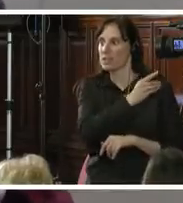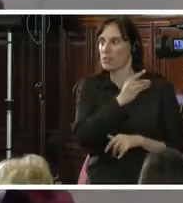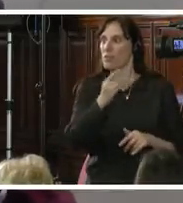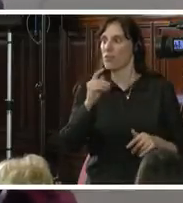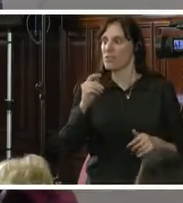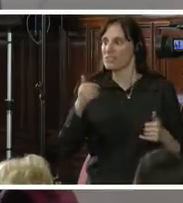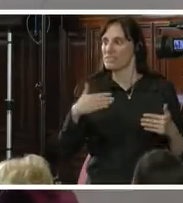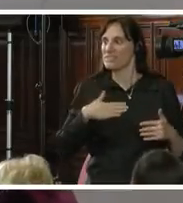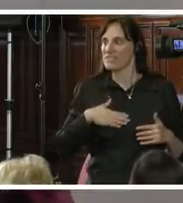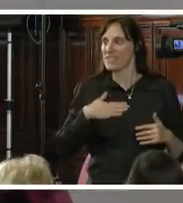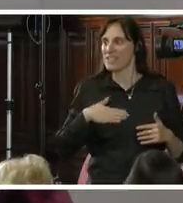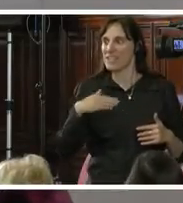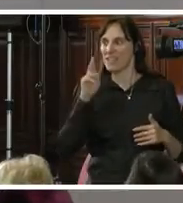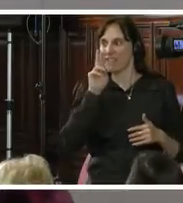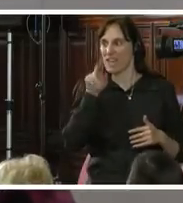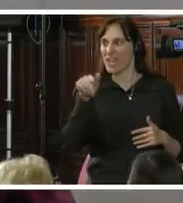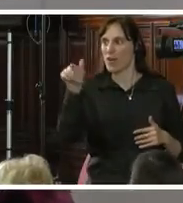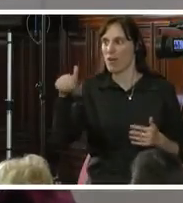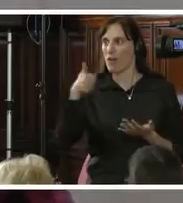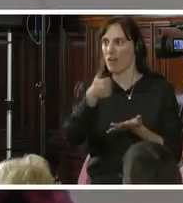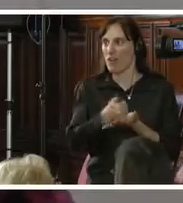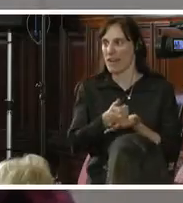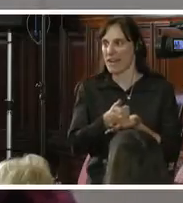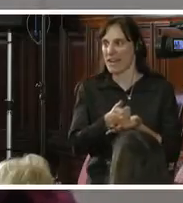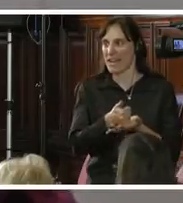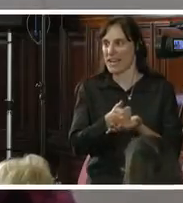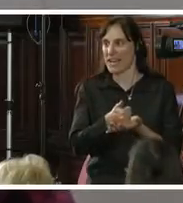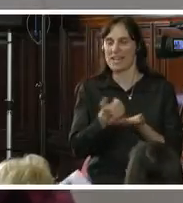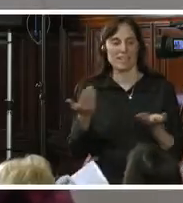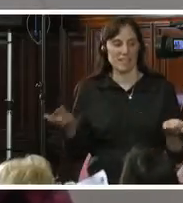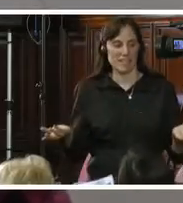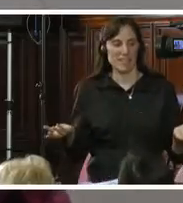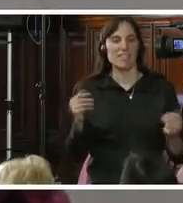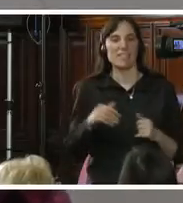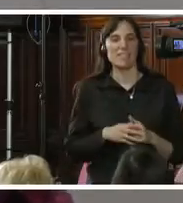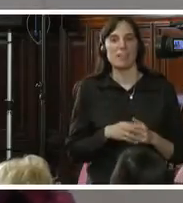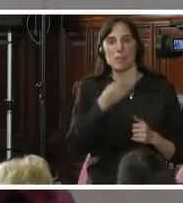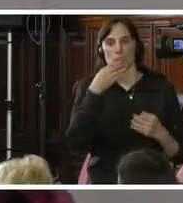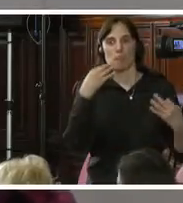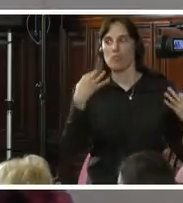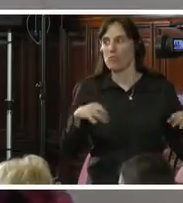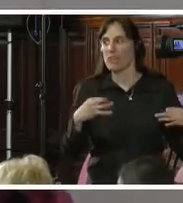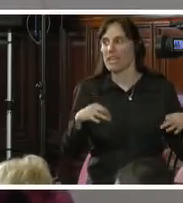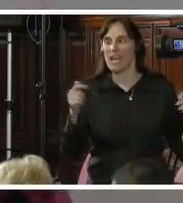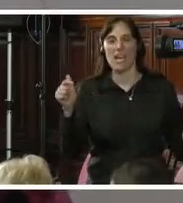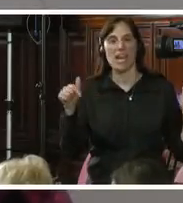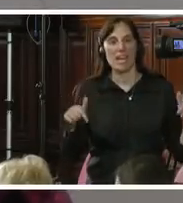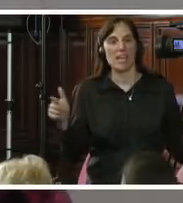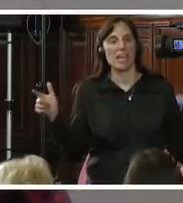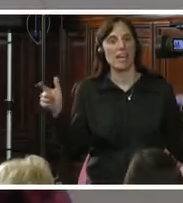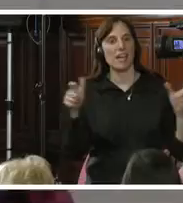placer verlo con nosotros esta tarde. Muy bien. Esta audiencia